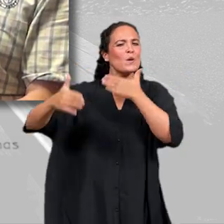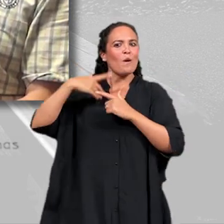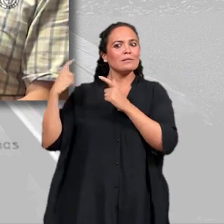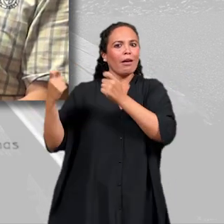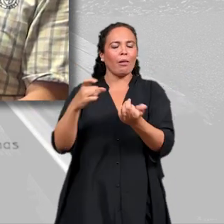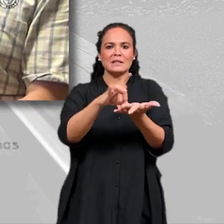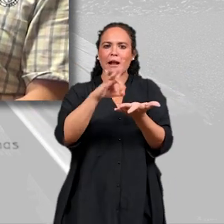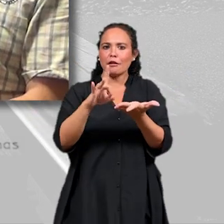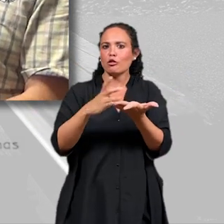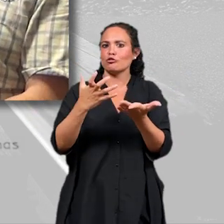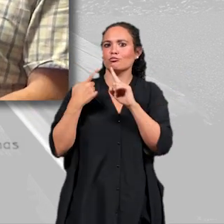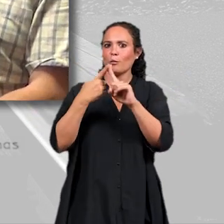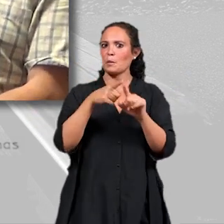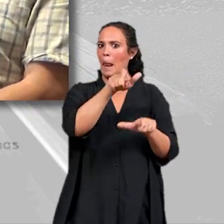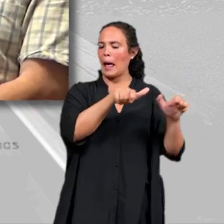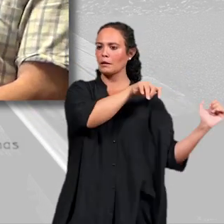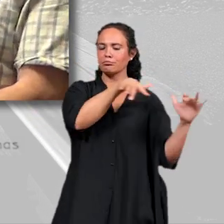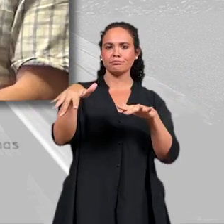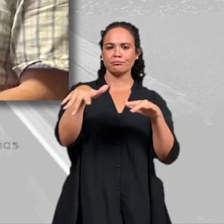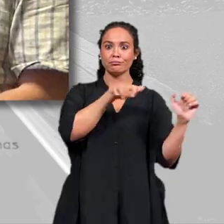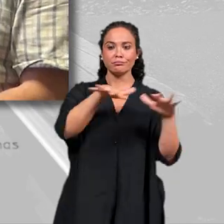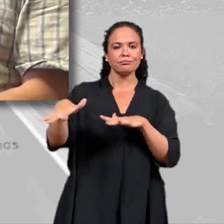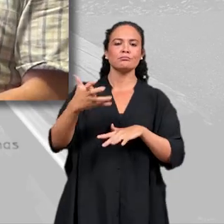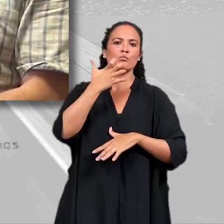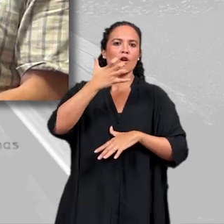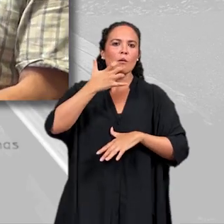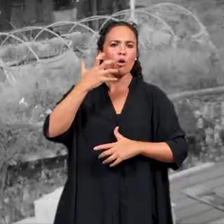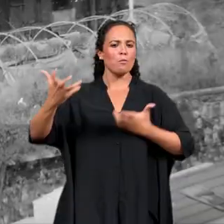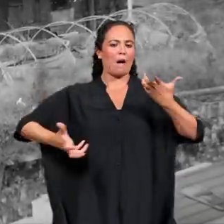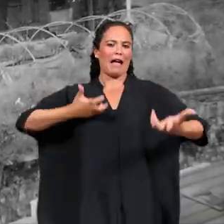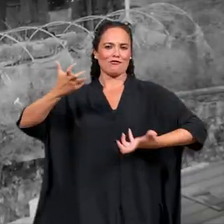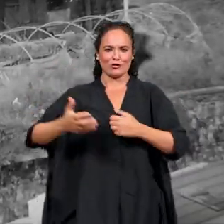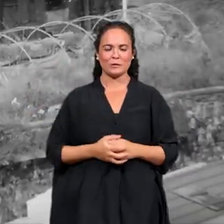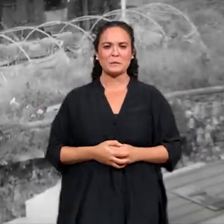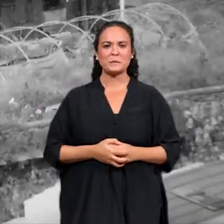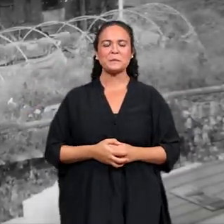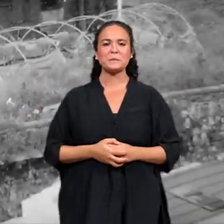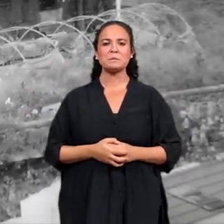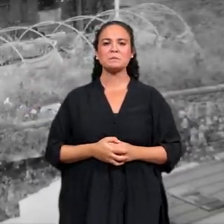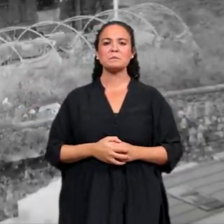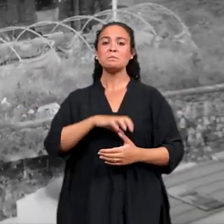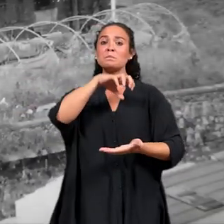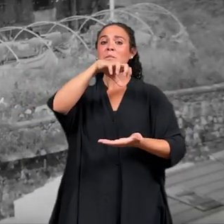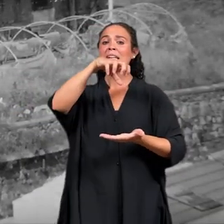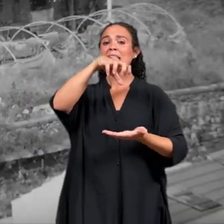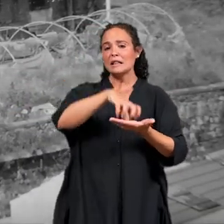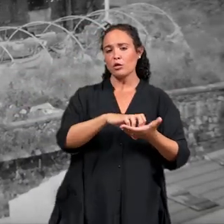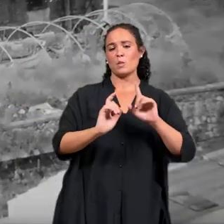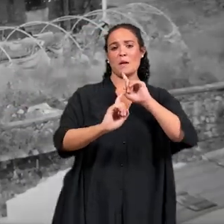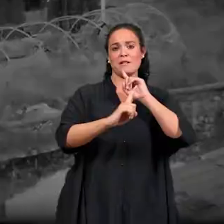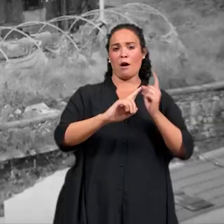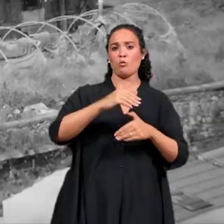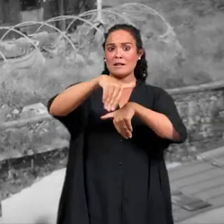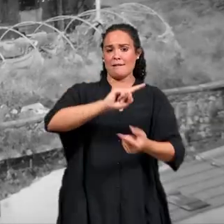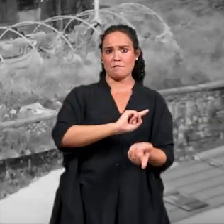servicios que daban pues para que la gente fuese a tomar los baños. Ay. El traslado de la terminal bilbaína de San Agustín a La